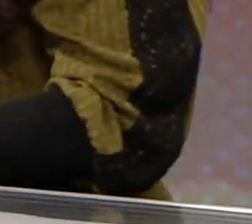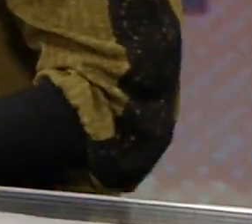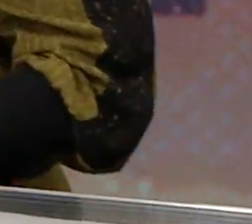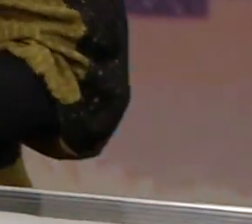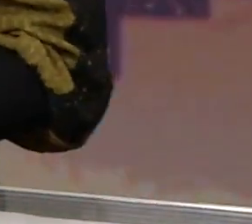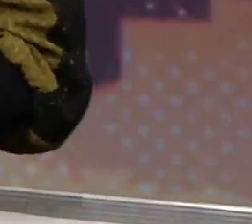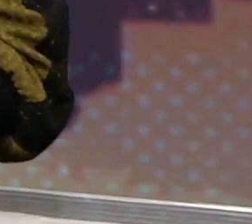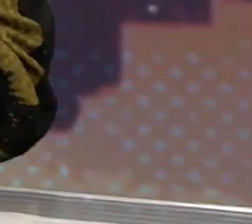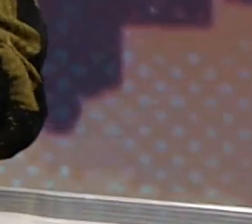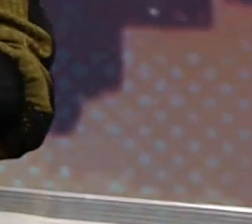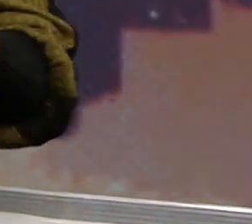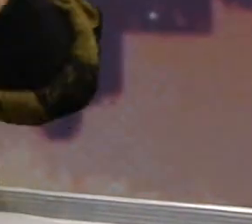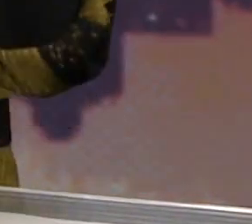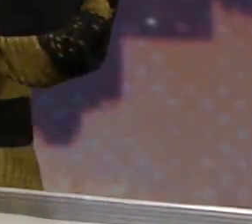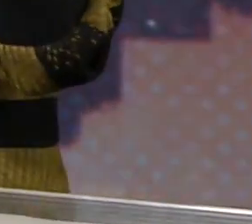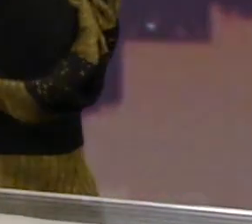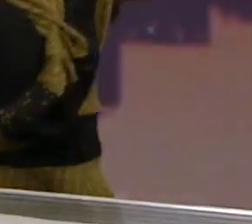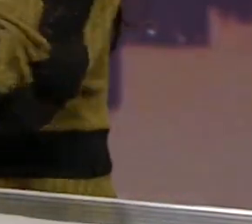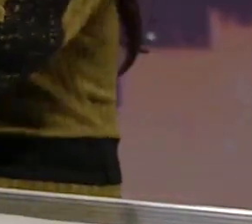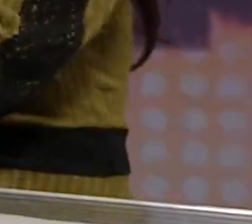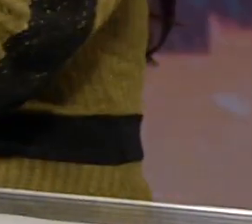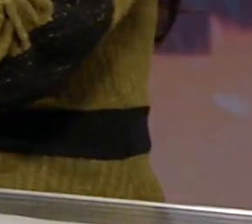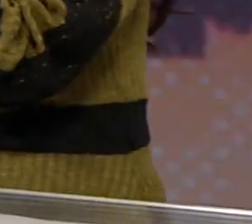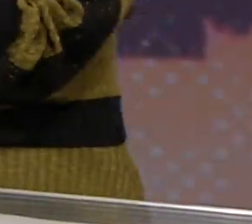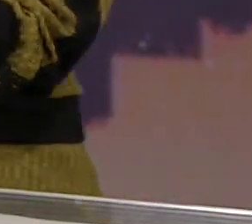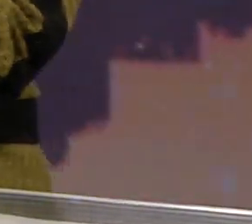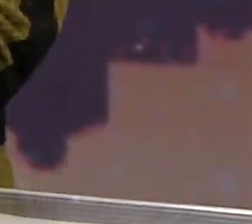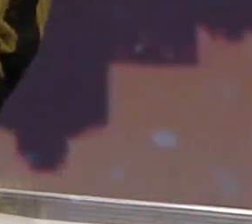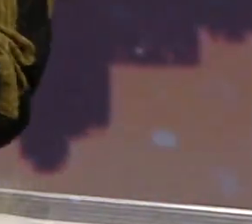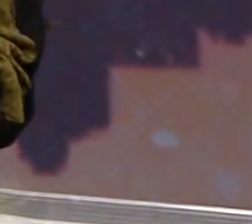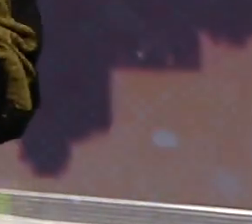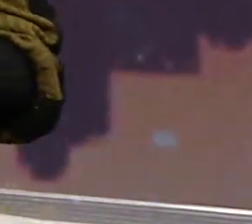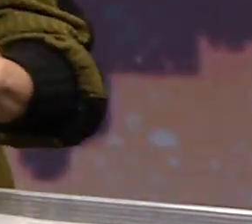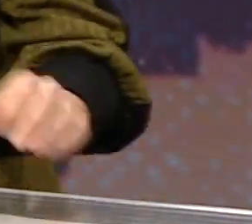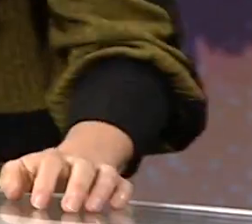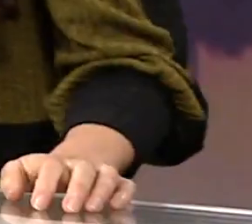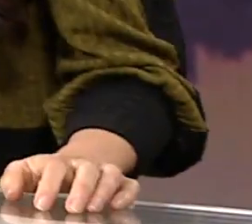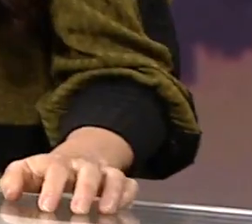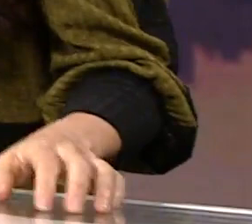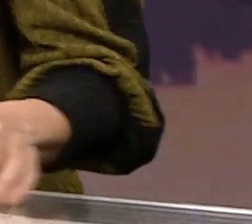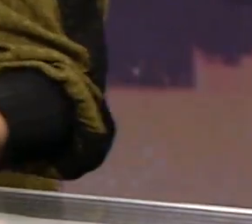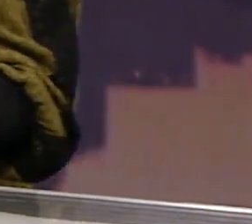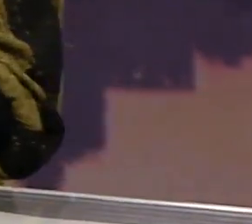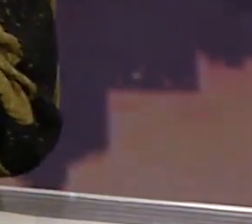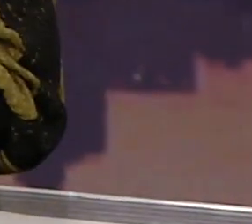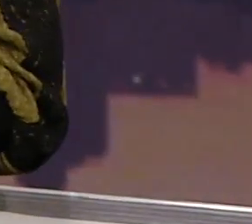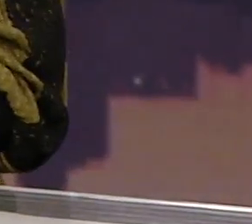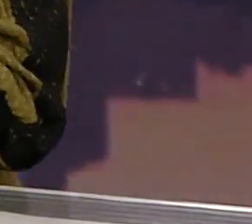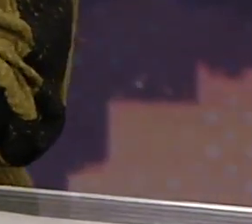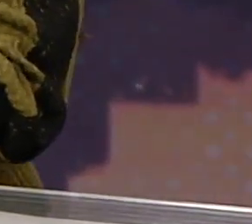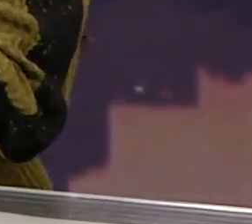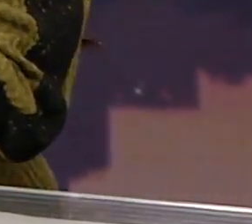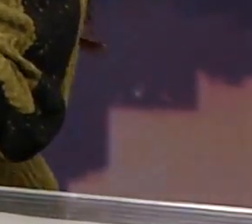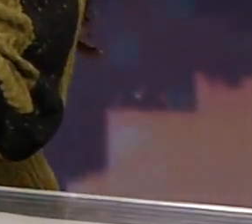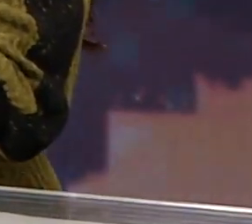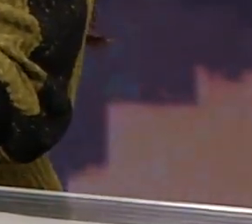Con los más chiquitos. Total. ¿No? El tema del sonido, ¿no? Los estímulos. Los instrumentos, exacto. Poquito. Me quedé pensando, le faltó a Moro decir, y